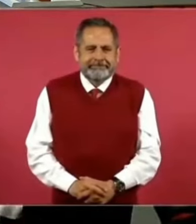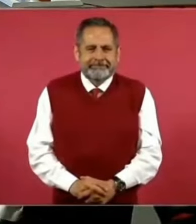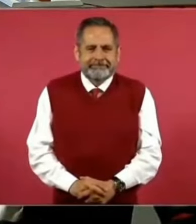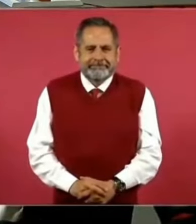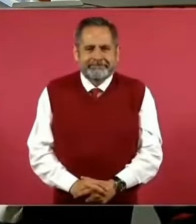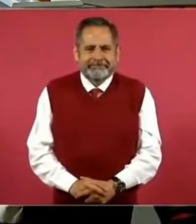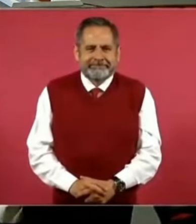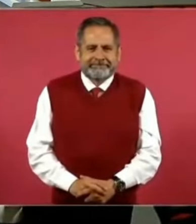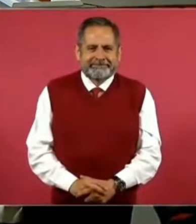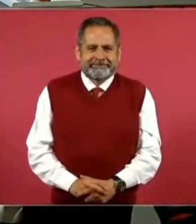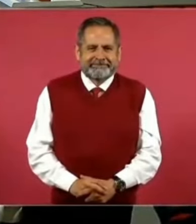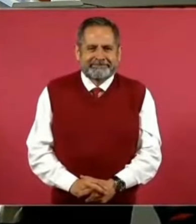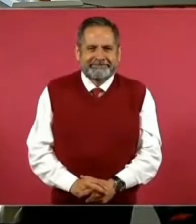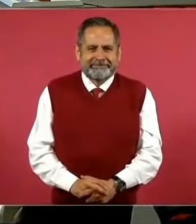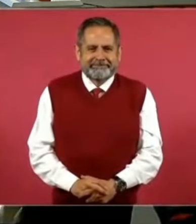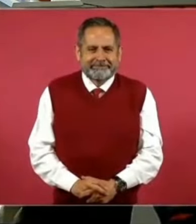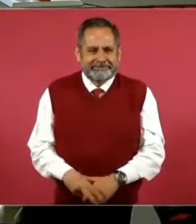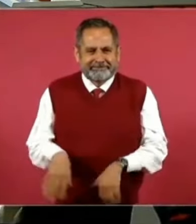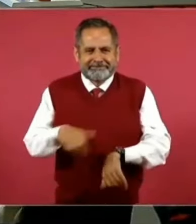sabía